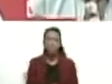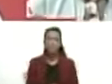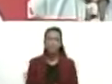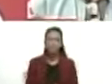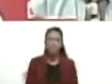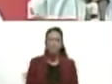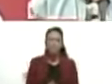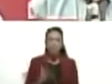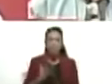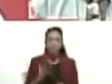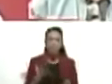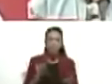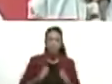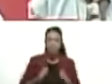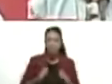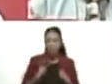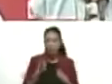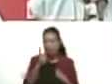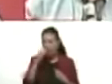Vivía